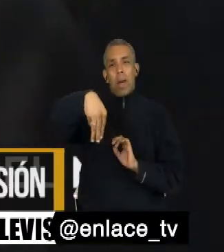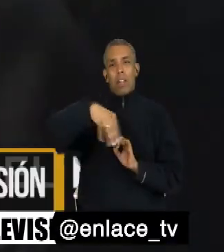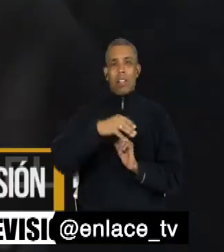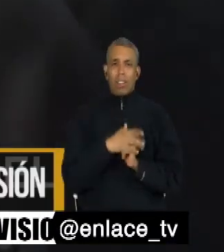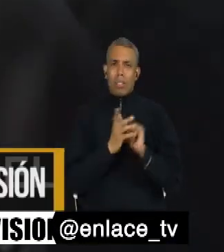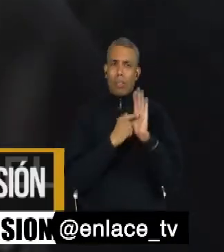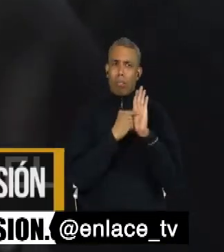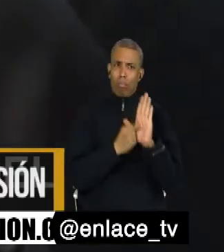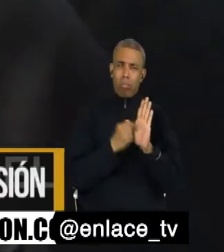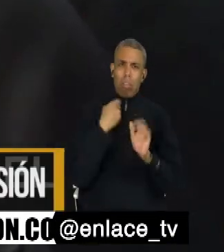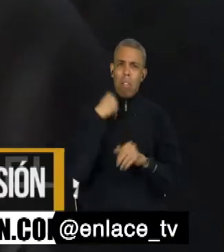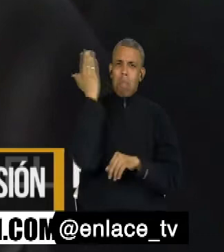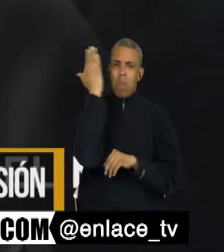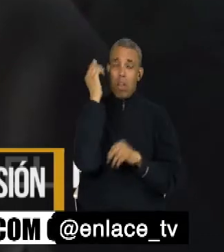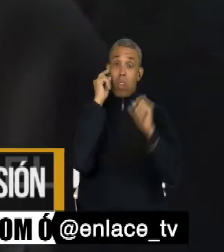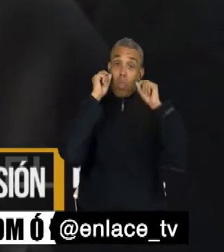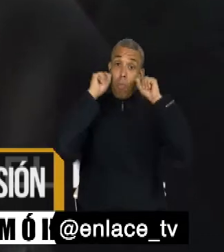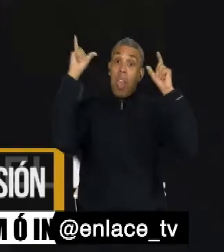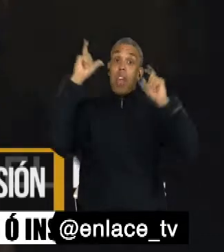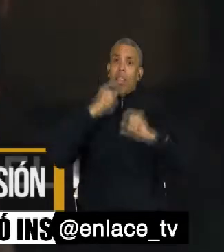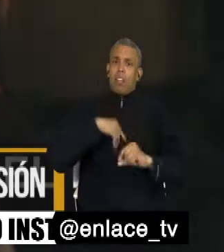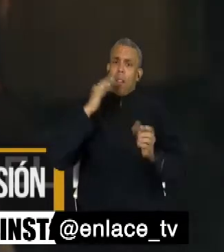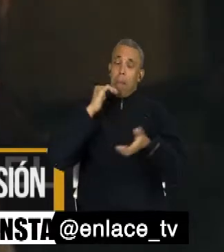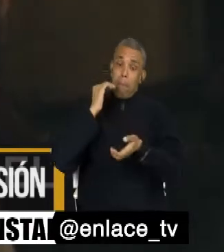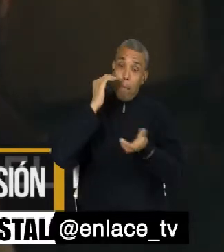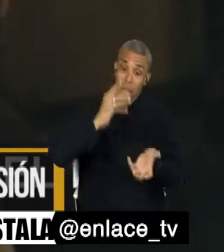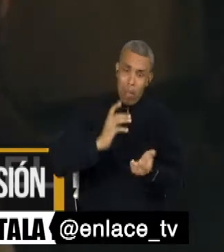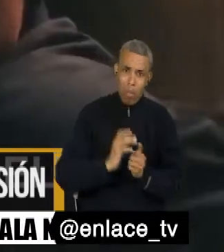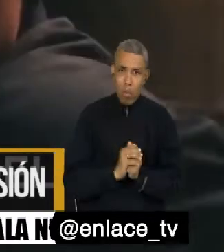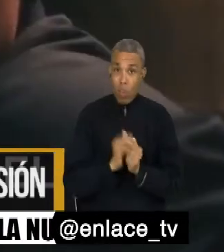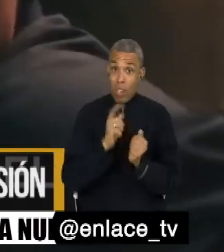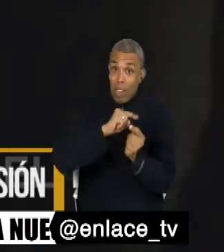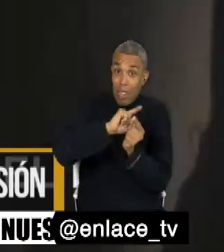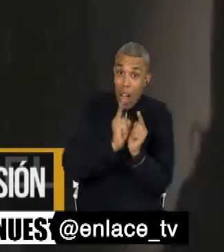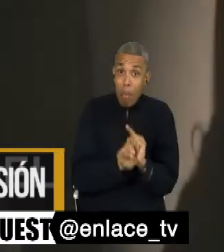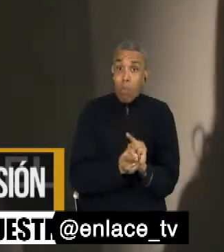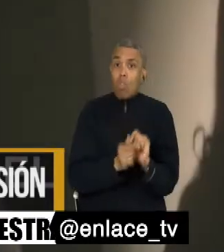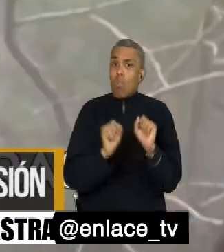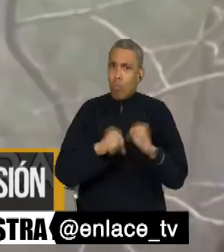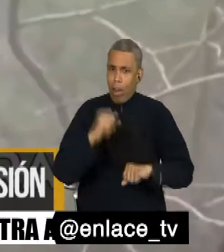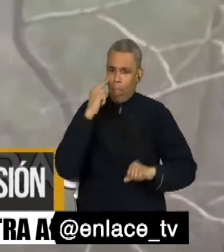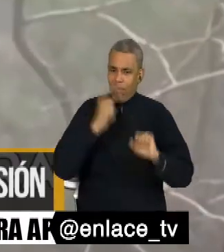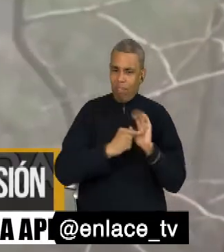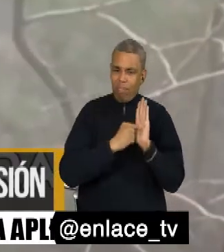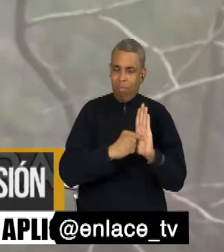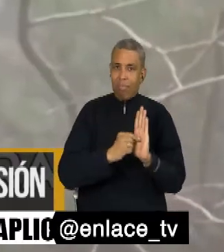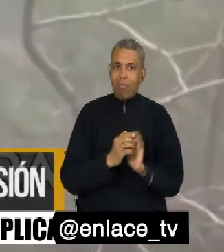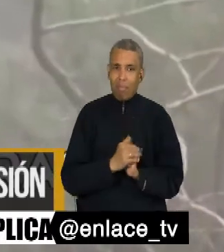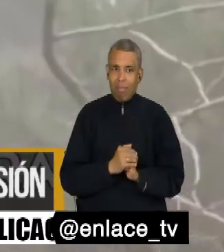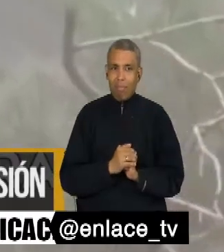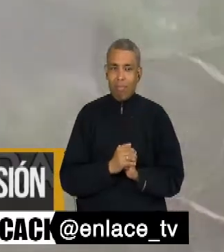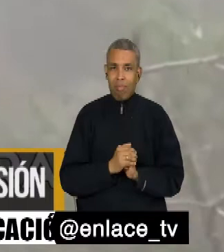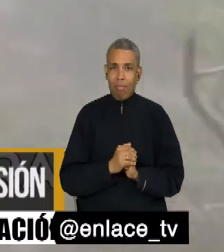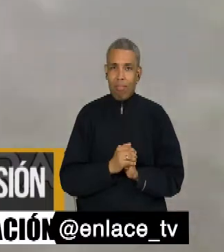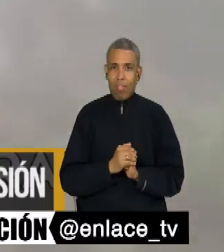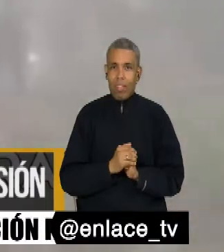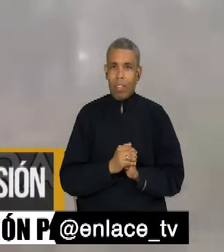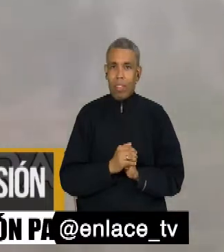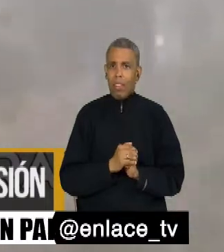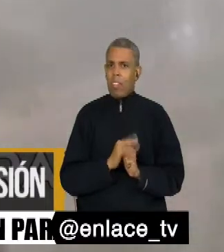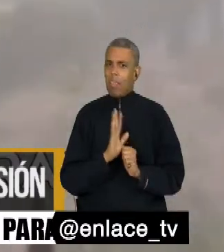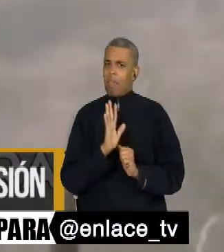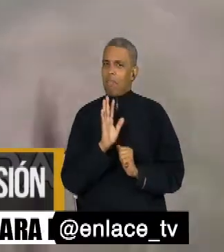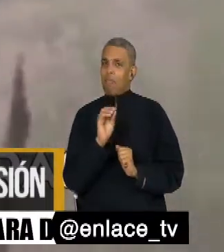traer premios, sorpresas y cambios en cuanto a las sesiones y pues dato curioso, como